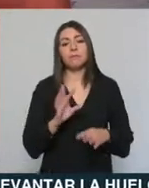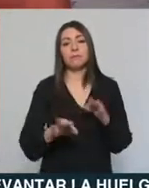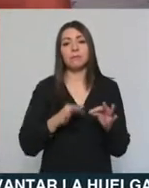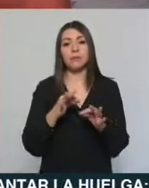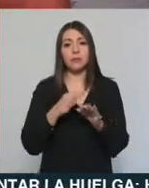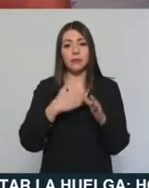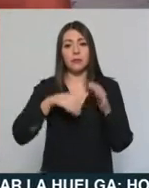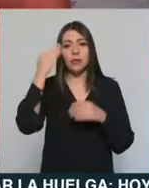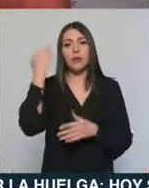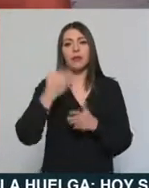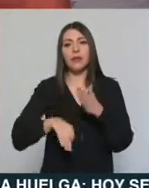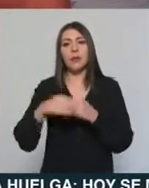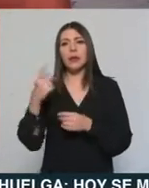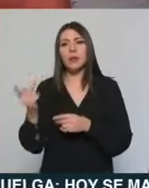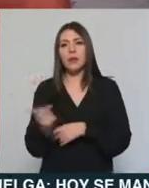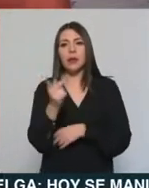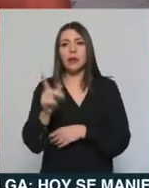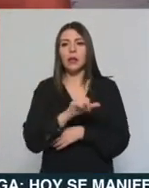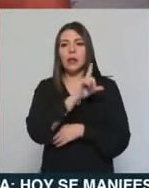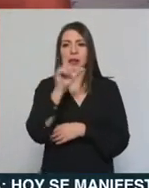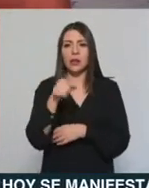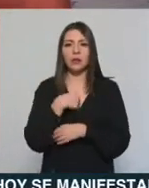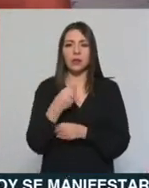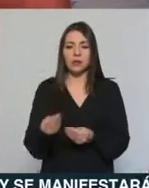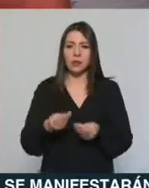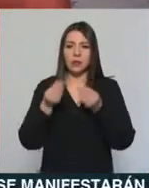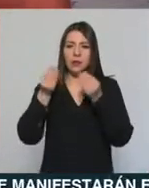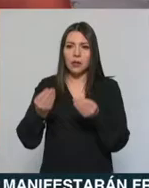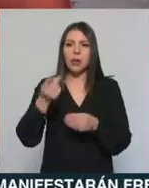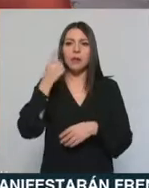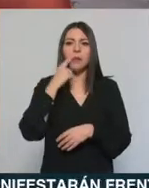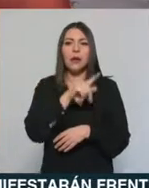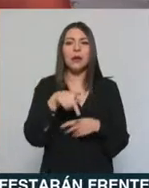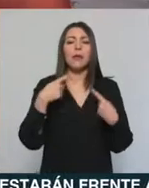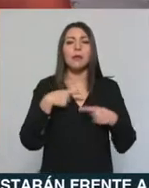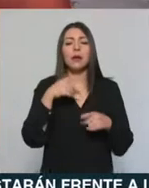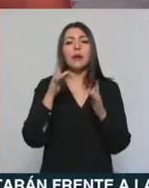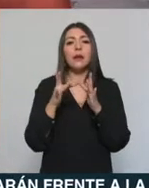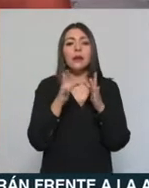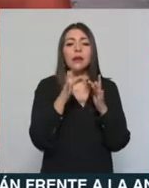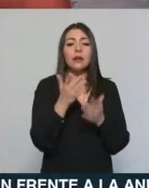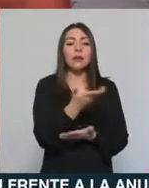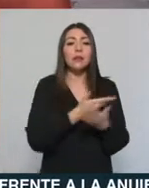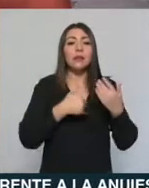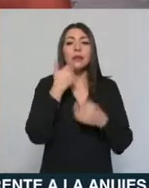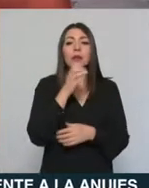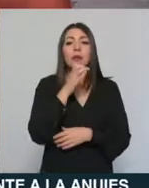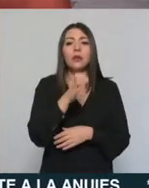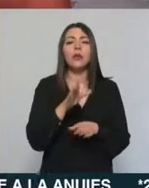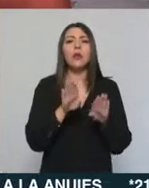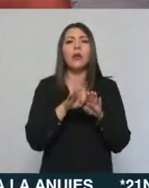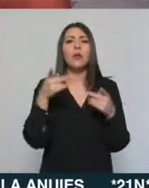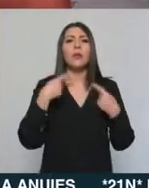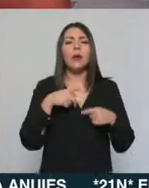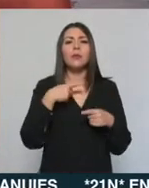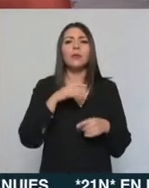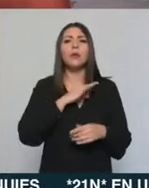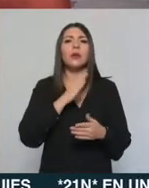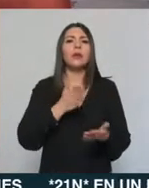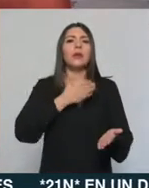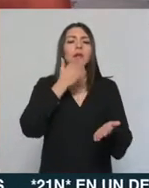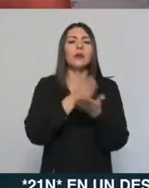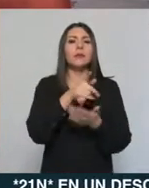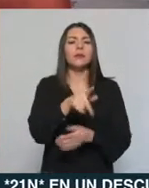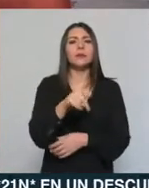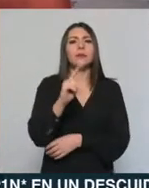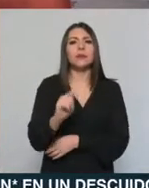algunas preguntas pendientes más, si me permite se las vamos a pasar para contestar a nuestros usuarios de redes sociales. Rápidamente, ¿cómo se acerca la gente al Tribunal Superior de Justicia de la